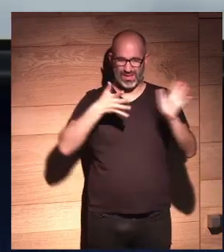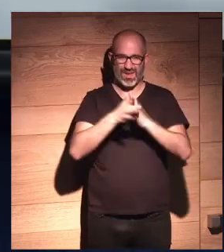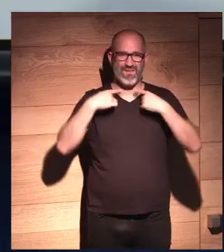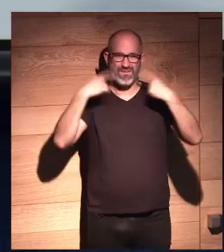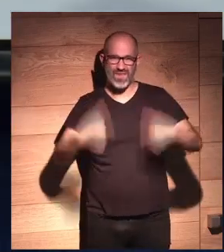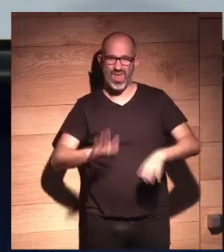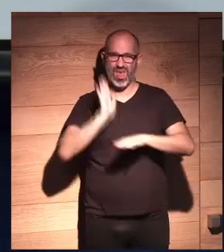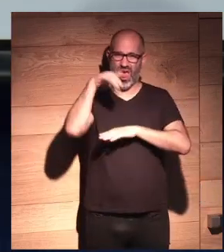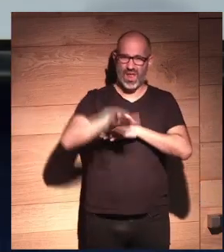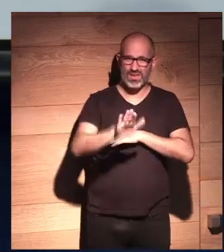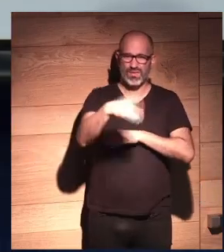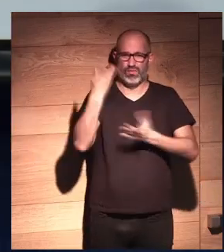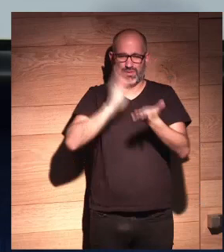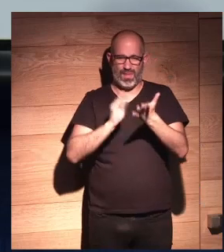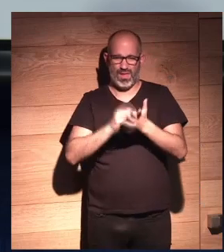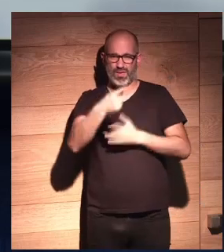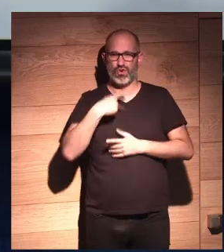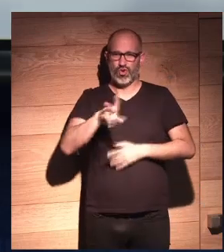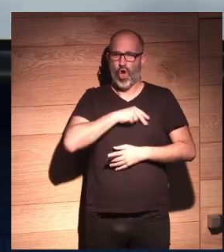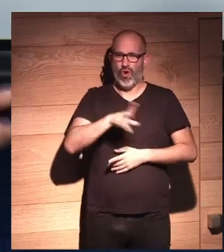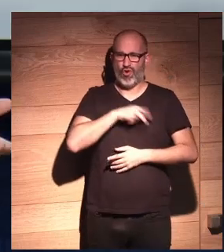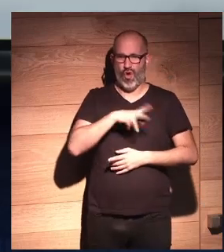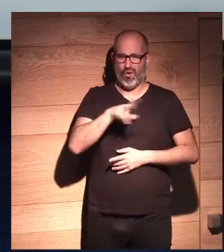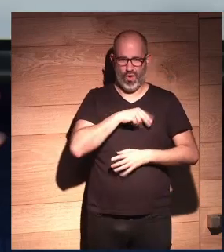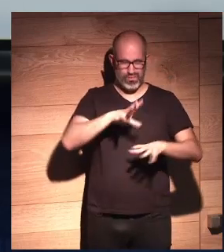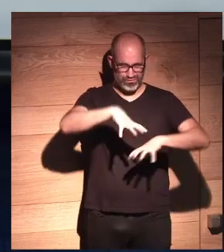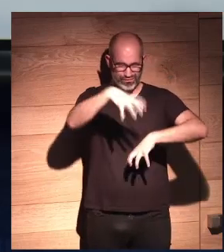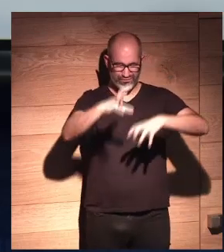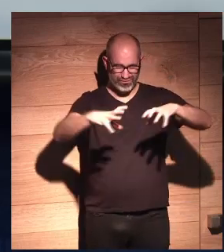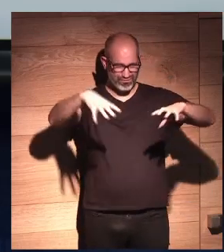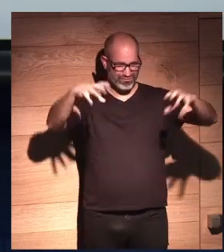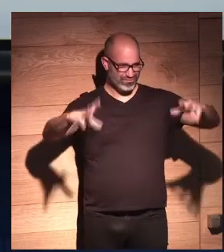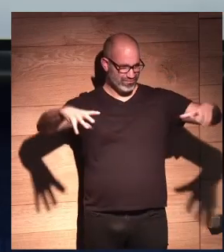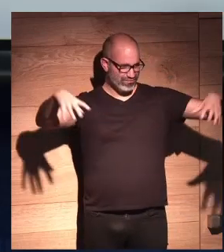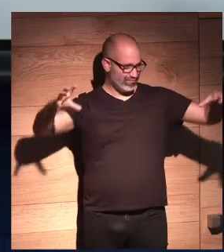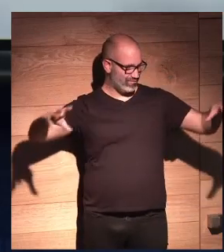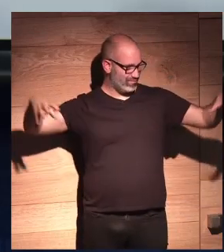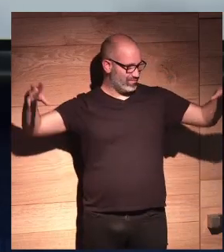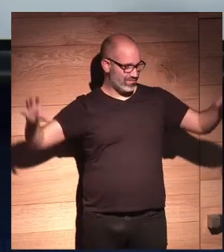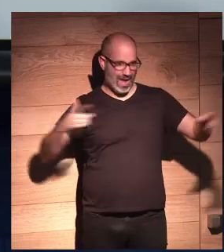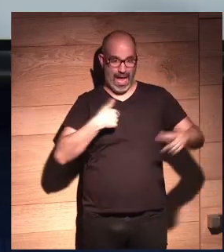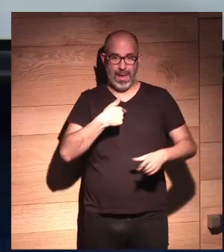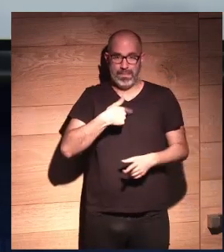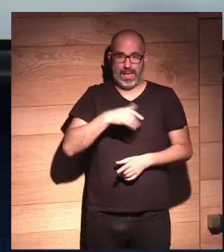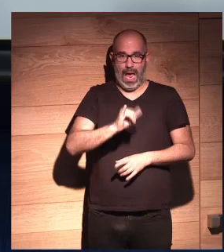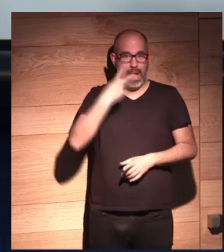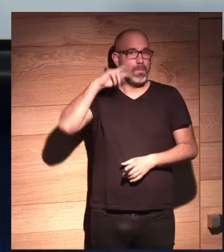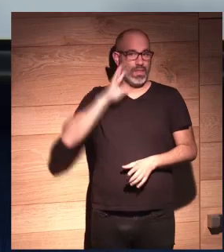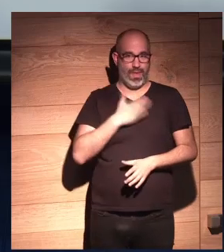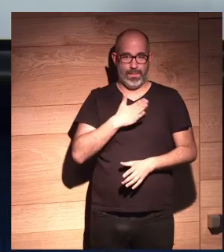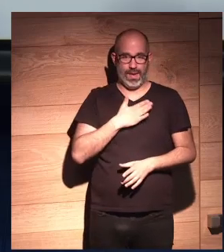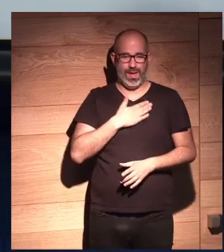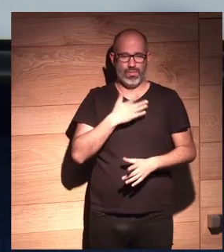los altibajos, un montón de cosas que os van a decir que no hagáis lo que tenéis que hacer o lo que queréis hacer, porque va a pasar, a mí me ha pasado, y estoy hablando de mi